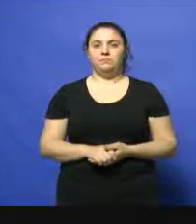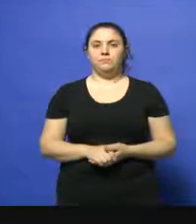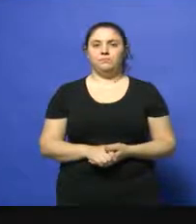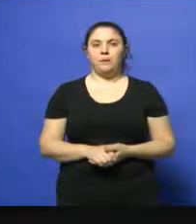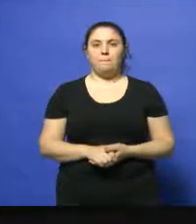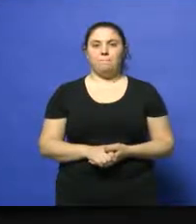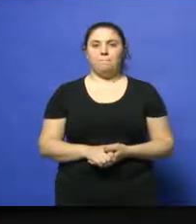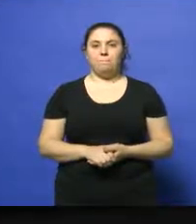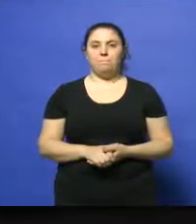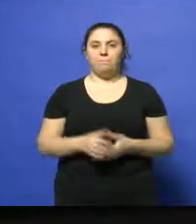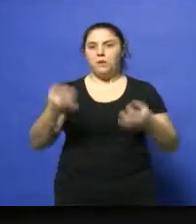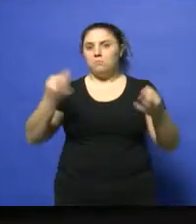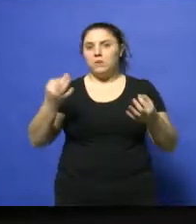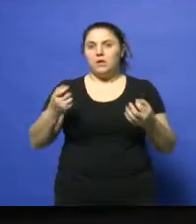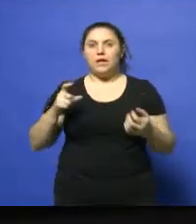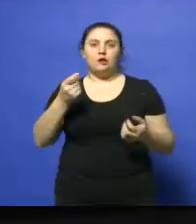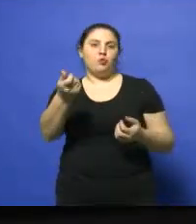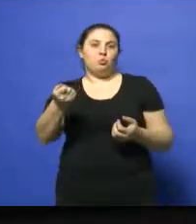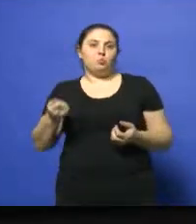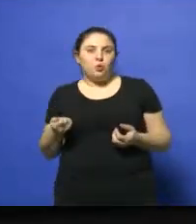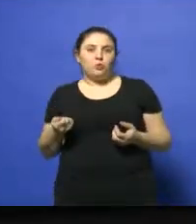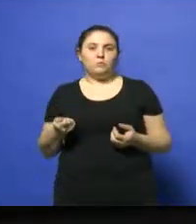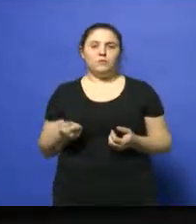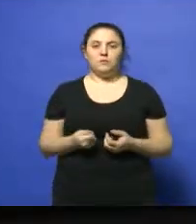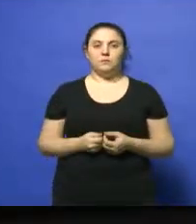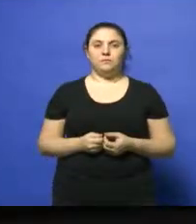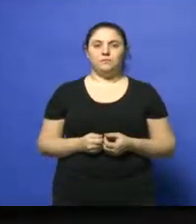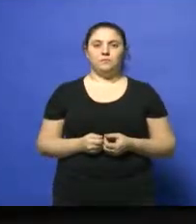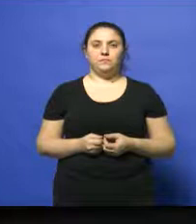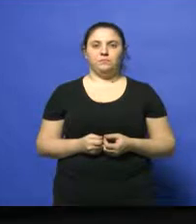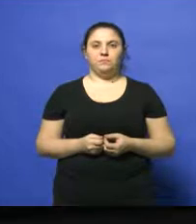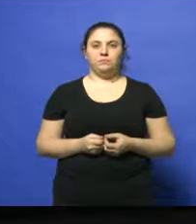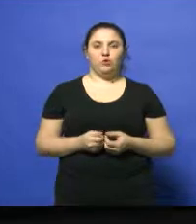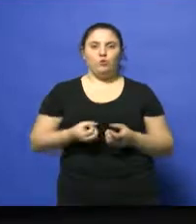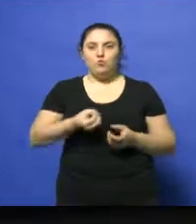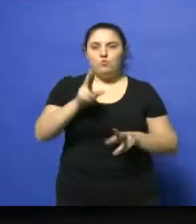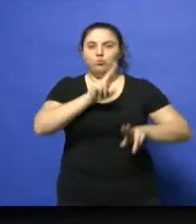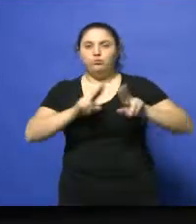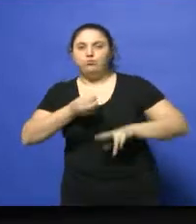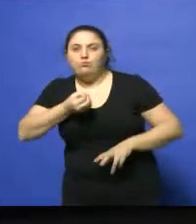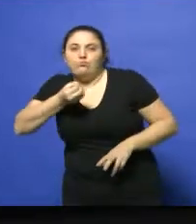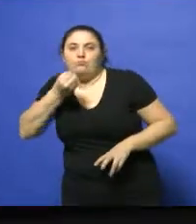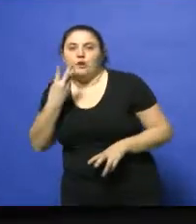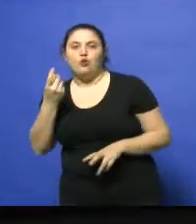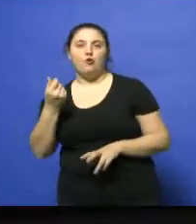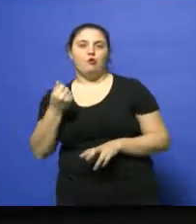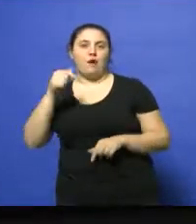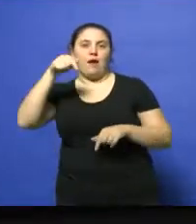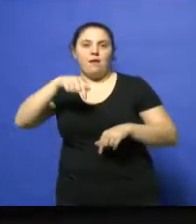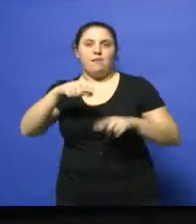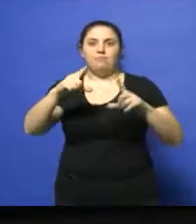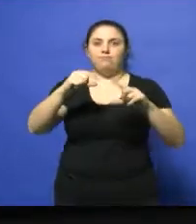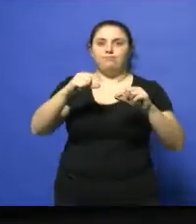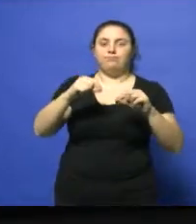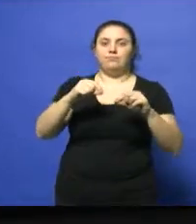Bien, entre lo económico, que lo tiene en realidad buscando el mejor precio, entre lo que es una fecha que se